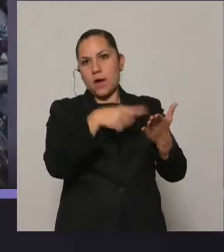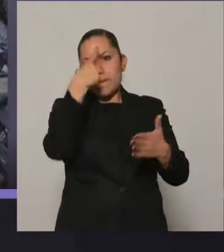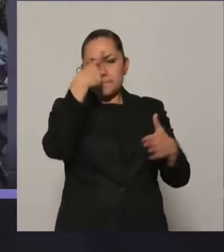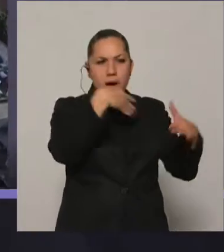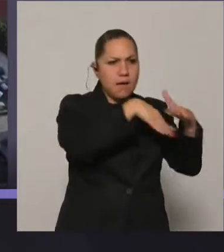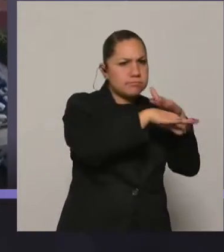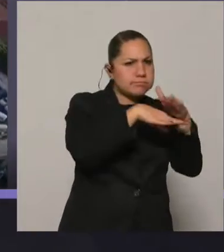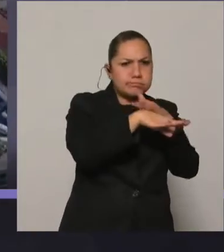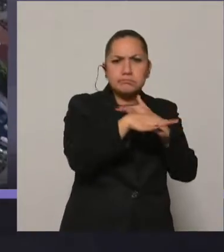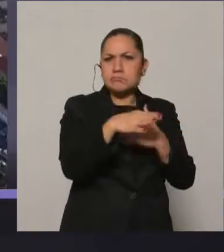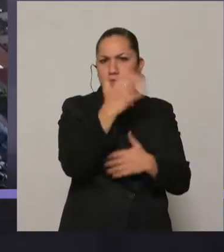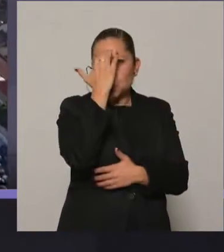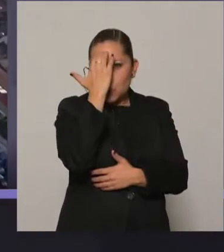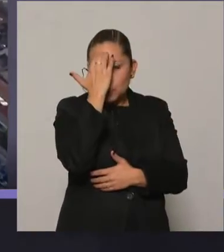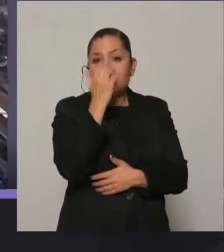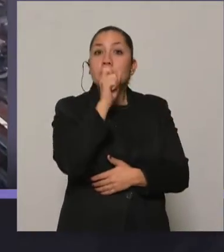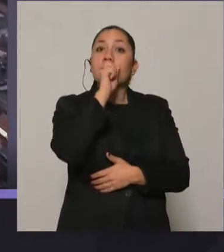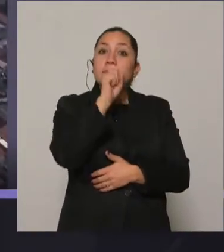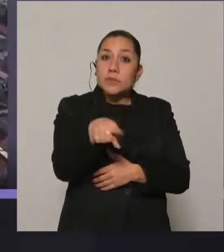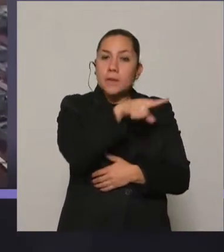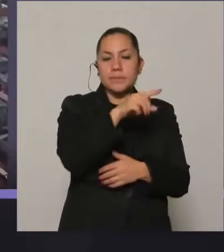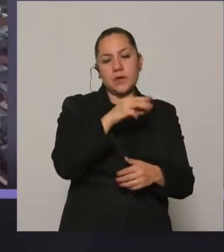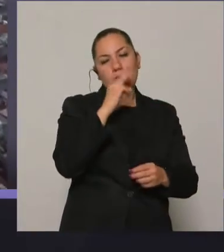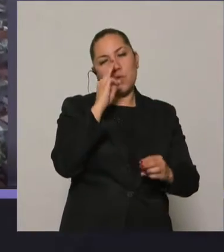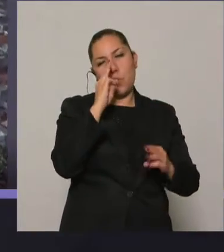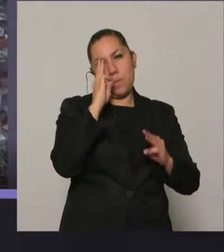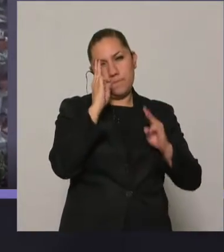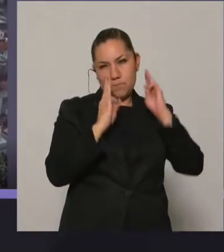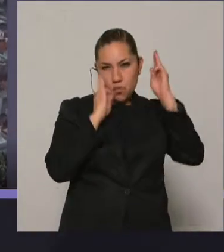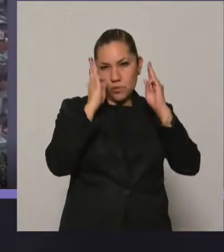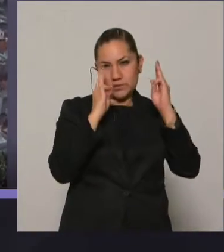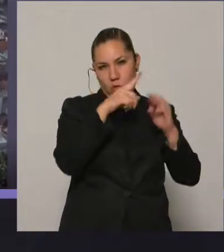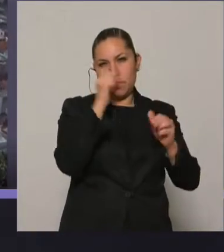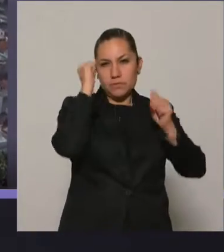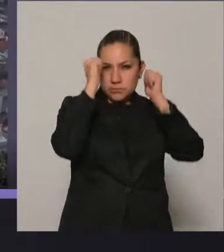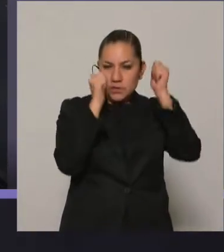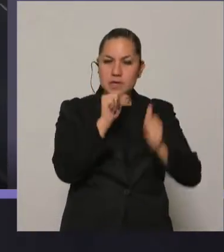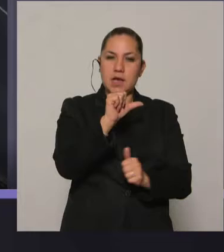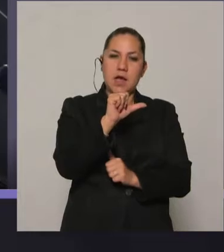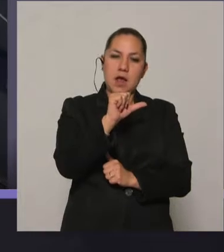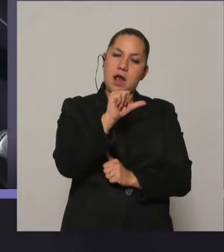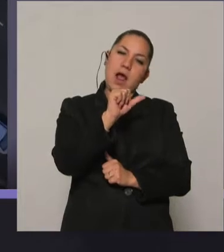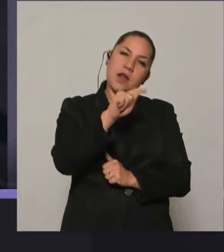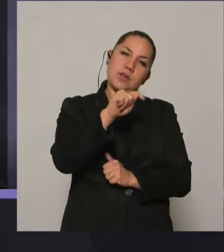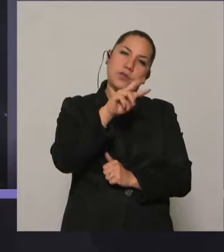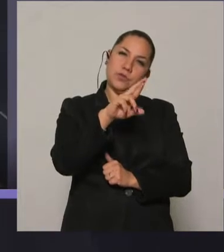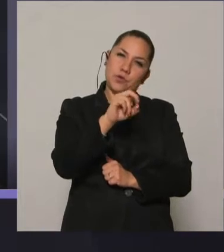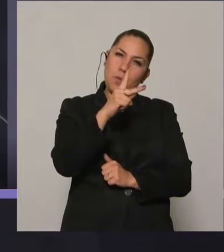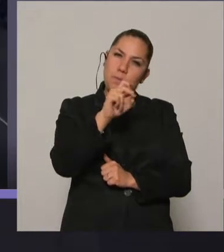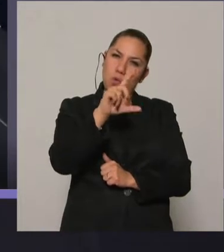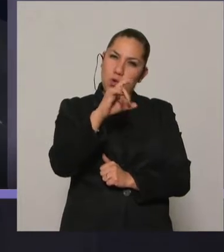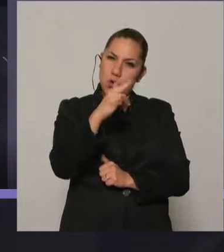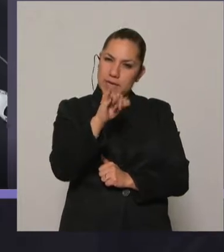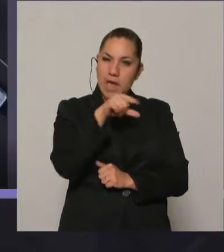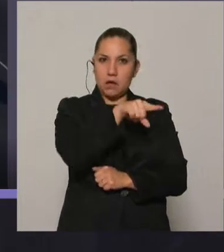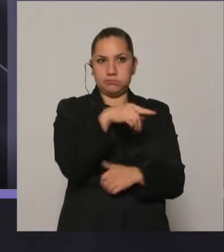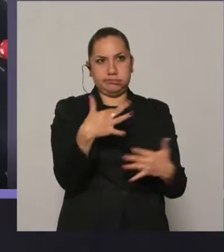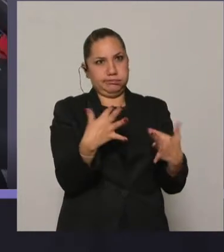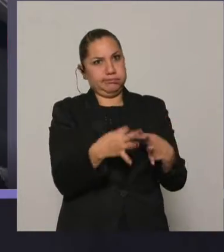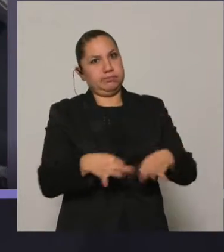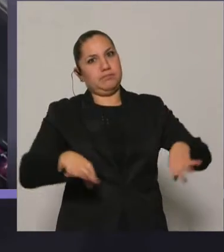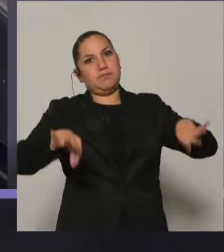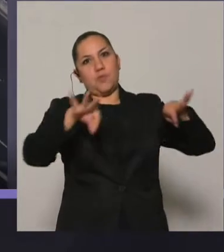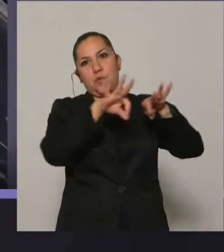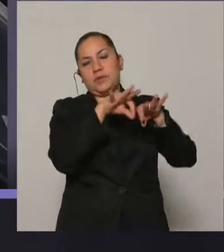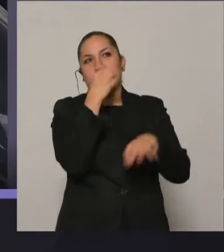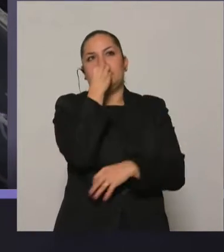prehispánico, efectivamente el Museo Nacional de Antropología, que es una de las máximas joyas mundiales en materia de museos y la